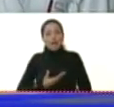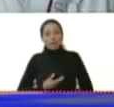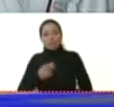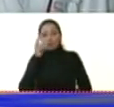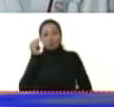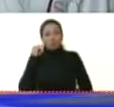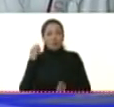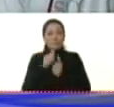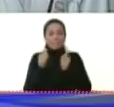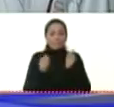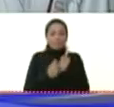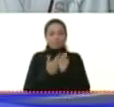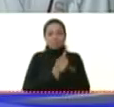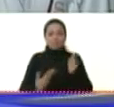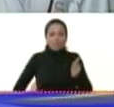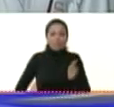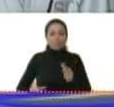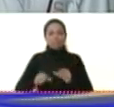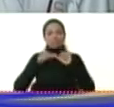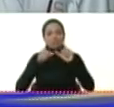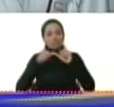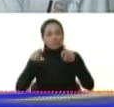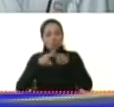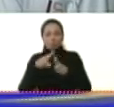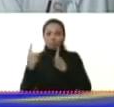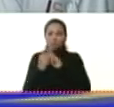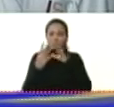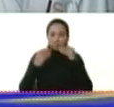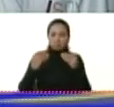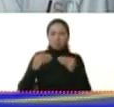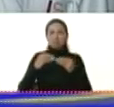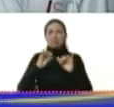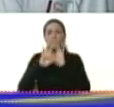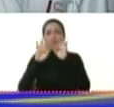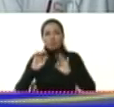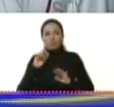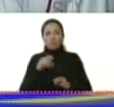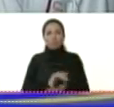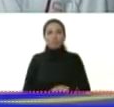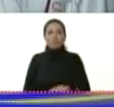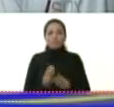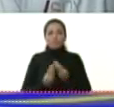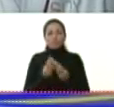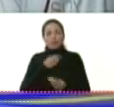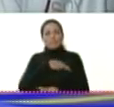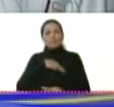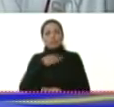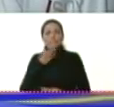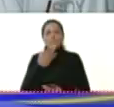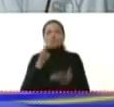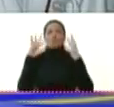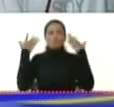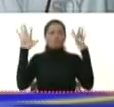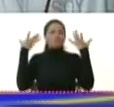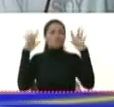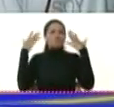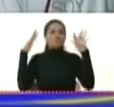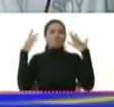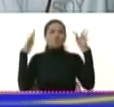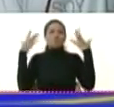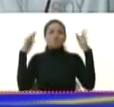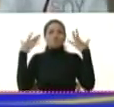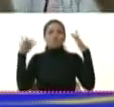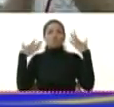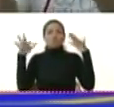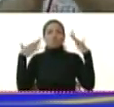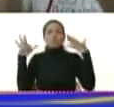alcaldesas, vicepresidenta ejecutiva, póngase al frente de esta tarea, junto al ministro Ildemaro Villarroel. Pido un aplauso para el ministro Ildemaro